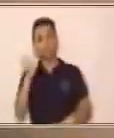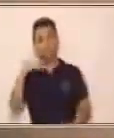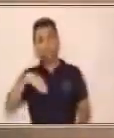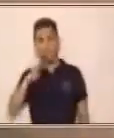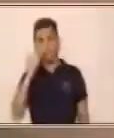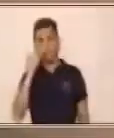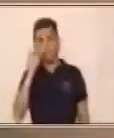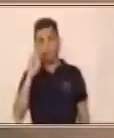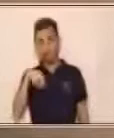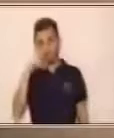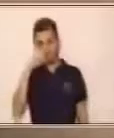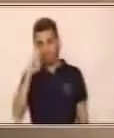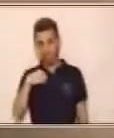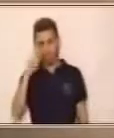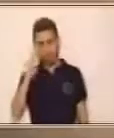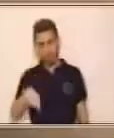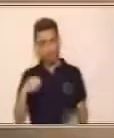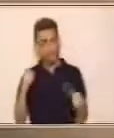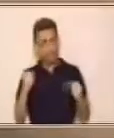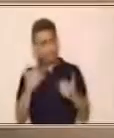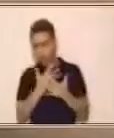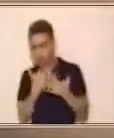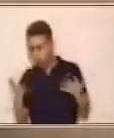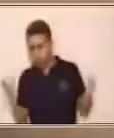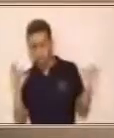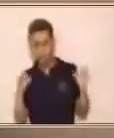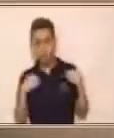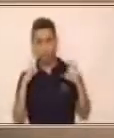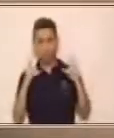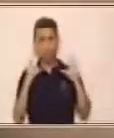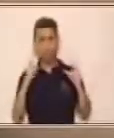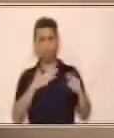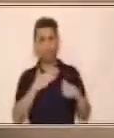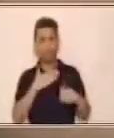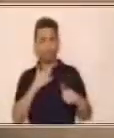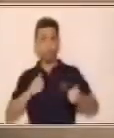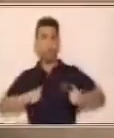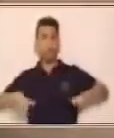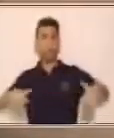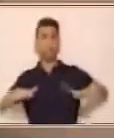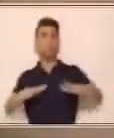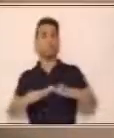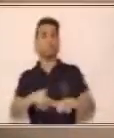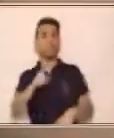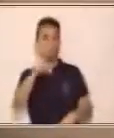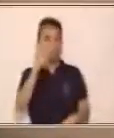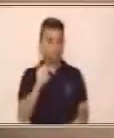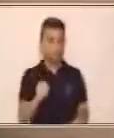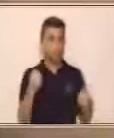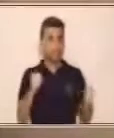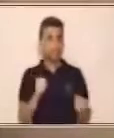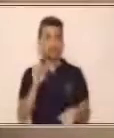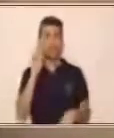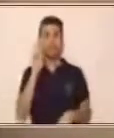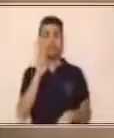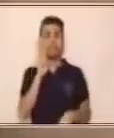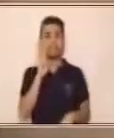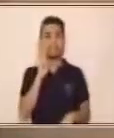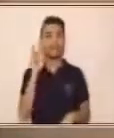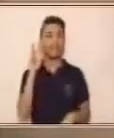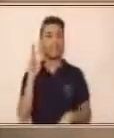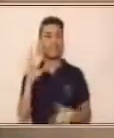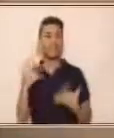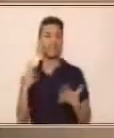necesario para poder cuidar nuestro medio ambiente. Por eso te invito a hacer uso de las 3 R: